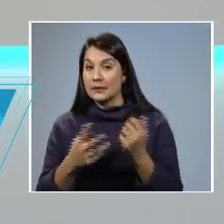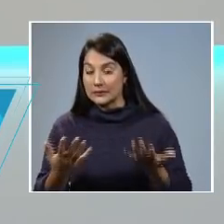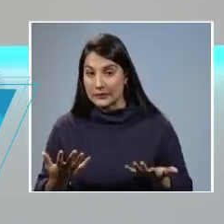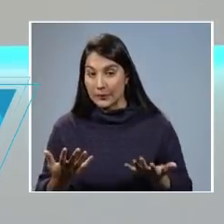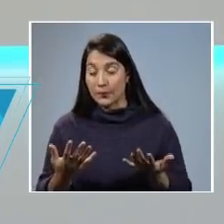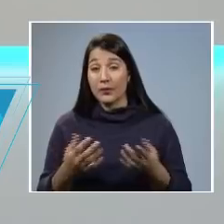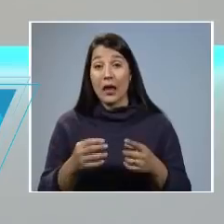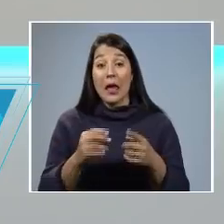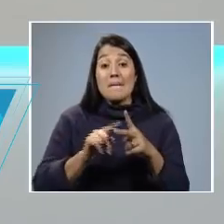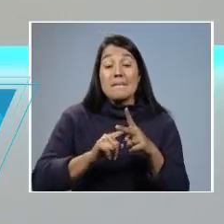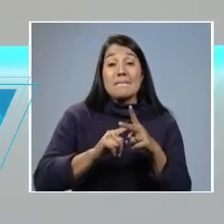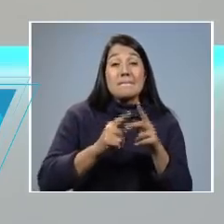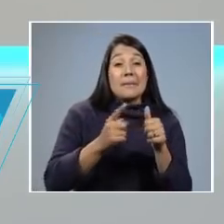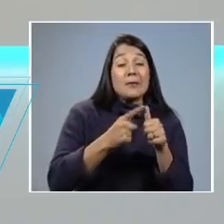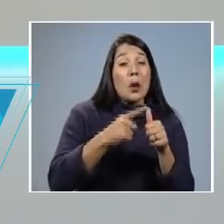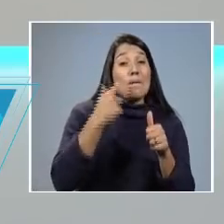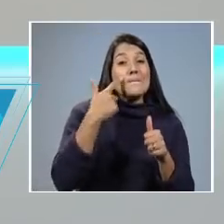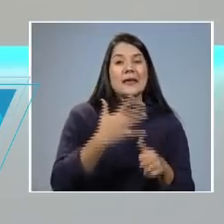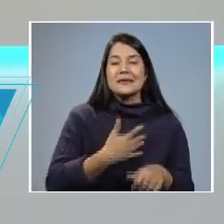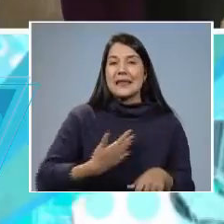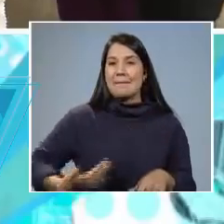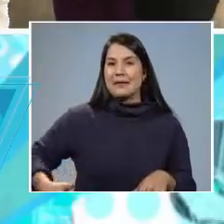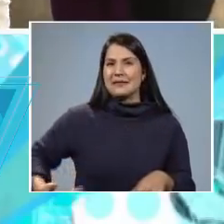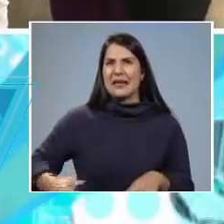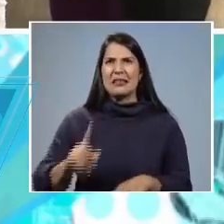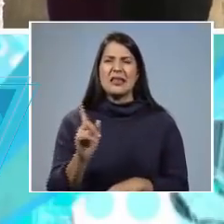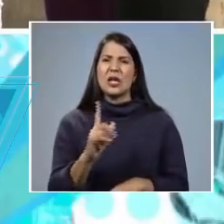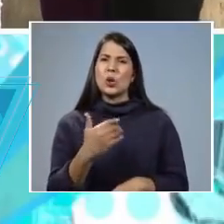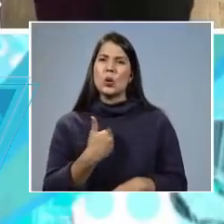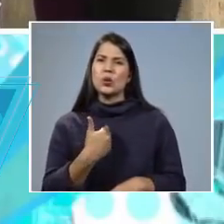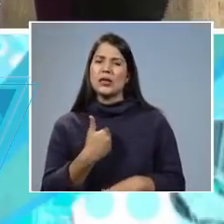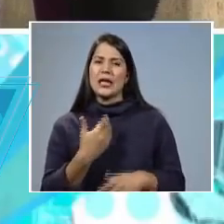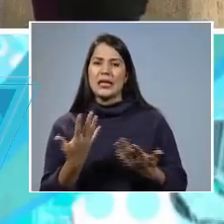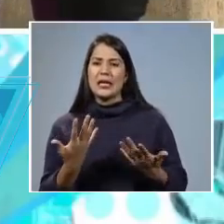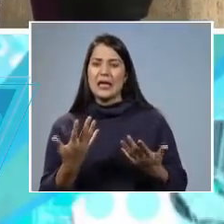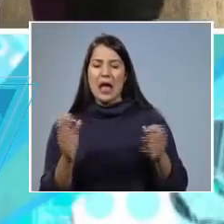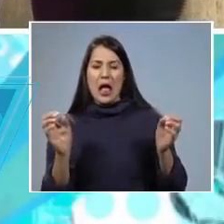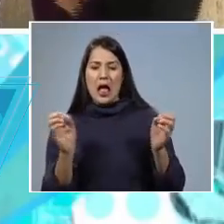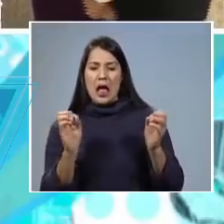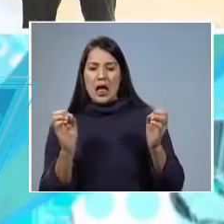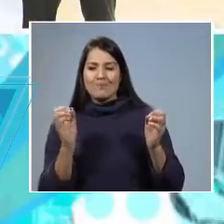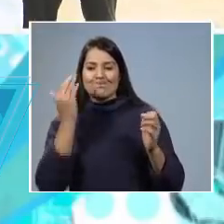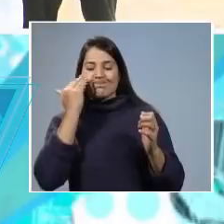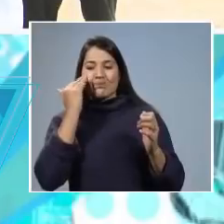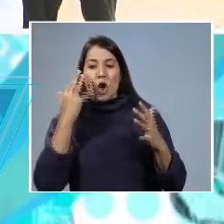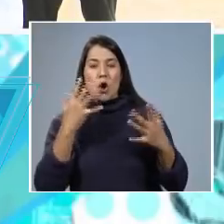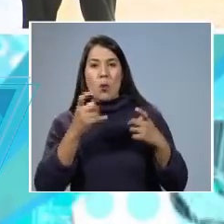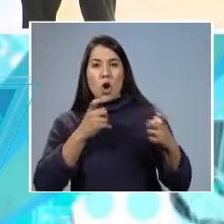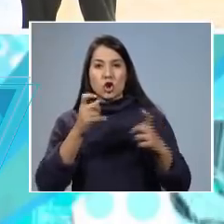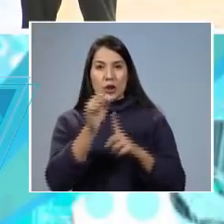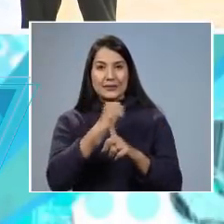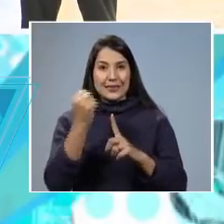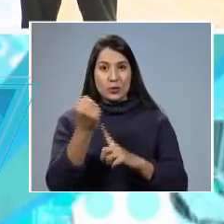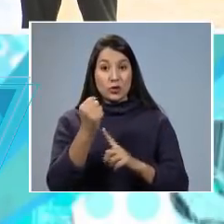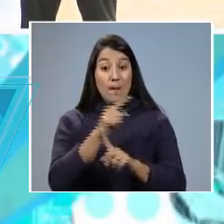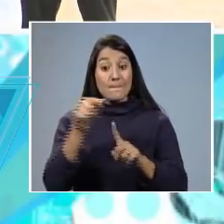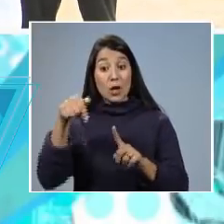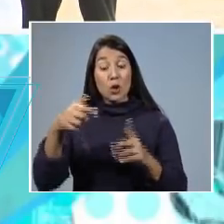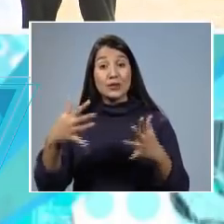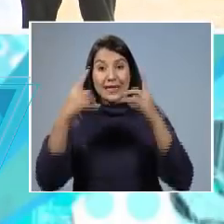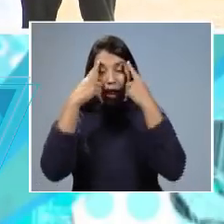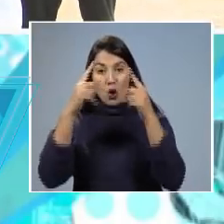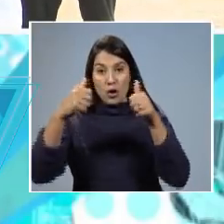Al principio pareciera que el presidente no tenía elementos como manejar la situación, pero hoy llegaron a un acuerdo, se van